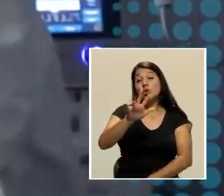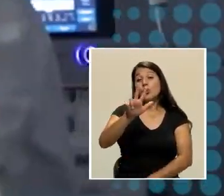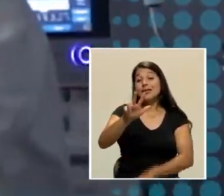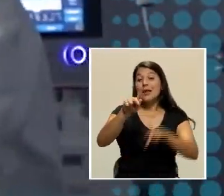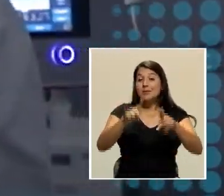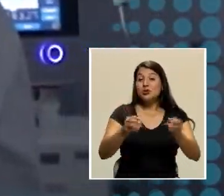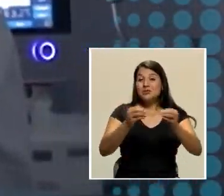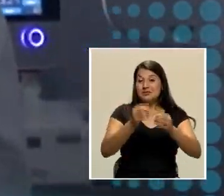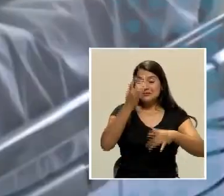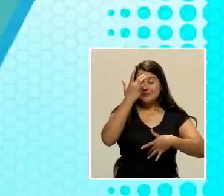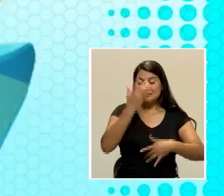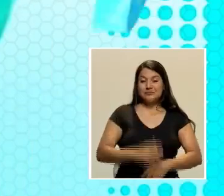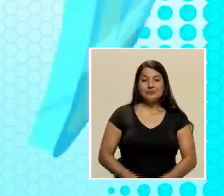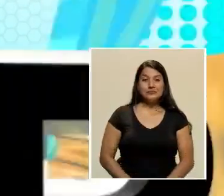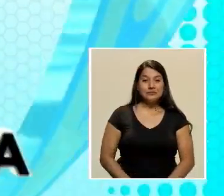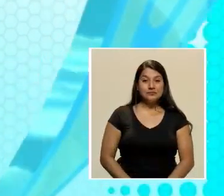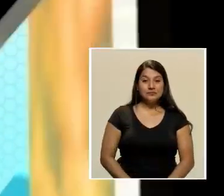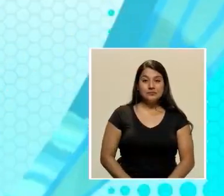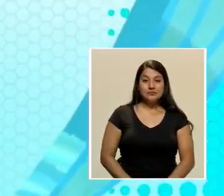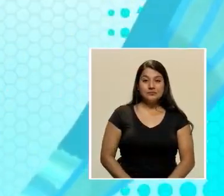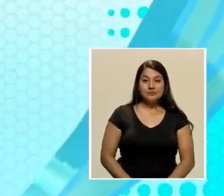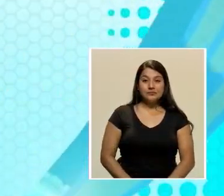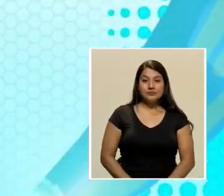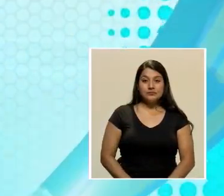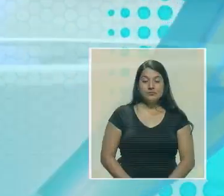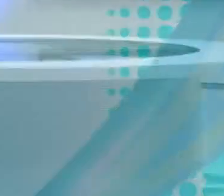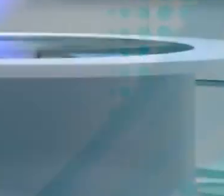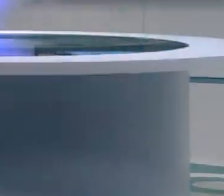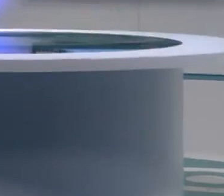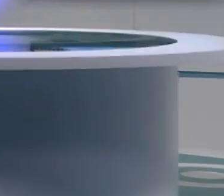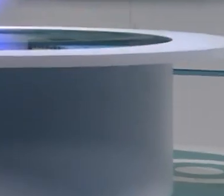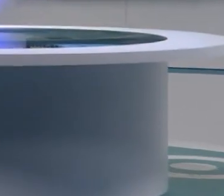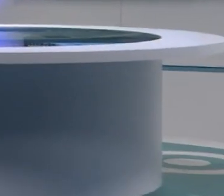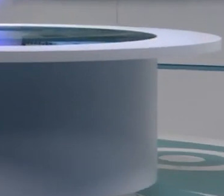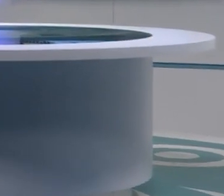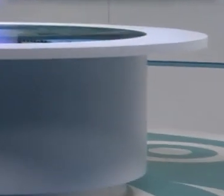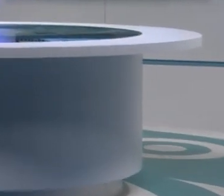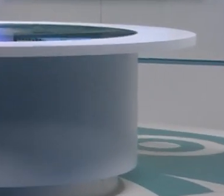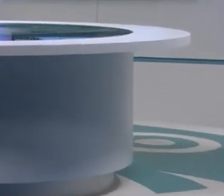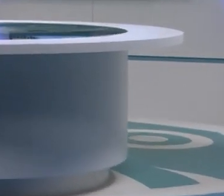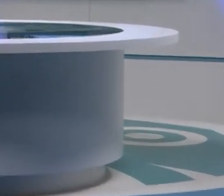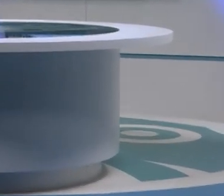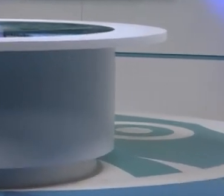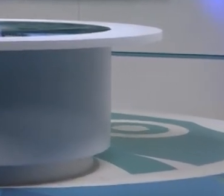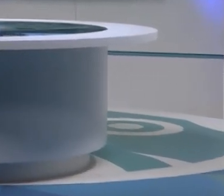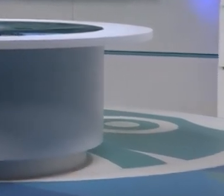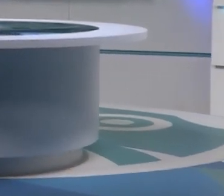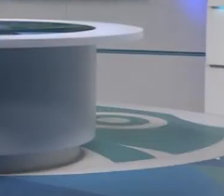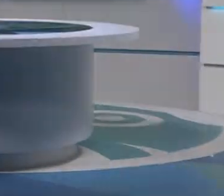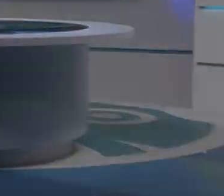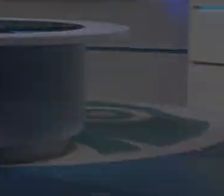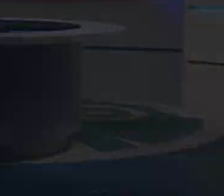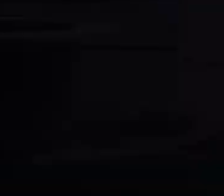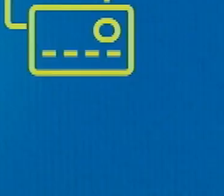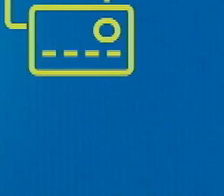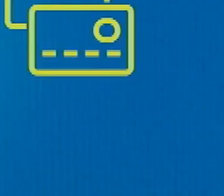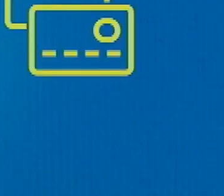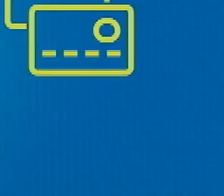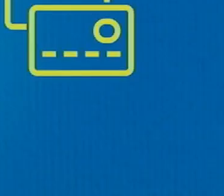Este jueves se cumplen 5 meses de la pandemia en Costa Rica y lamentablemente ya son 200 las víctimas mortales a causa del